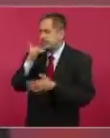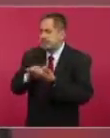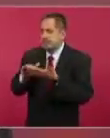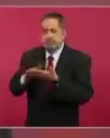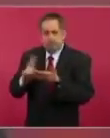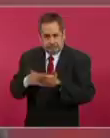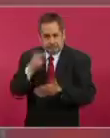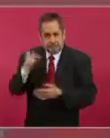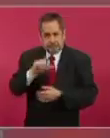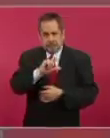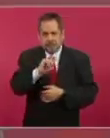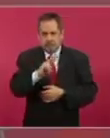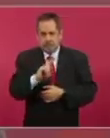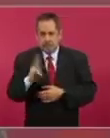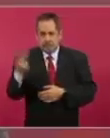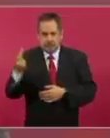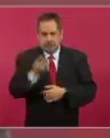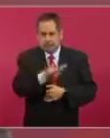el dinero.